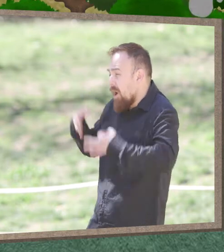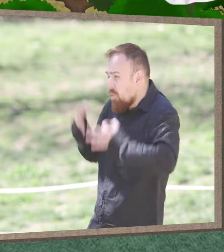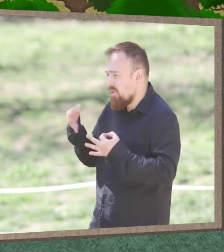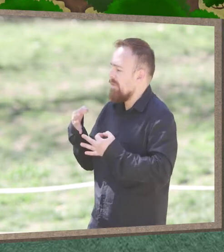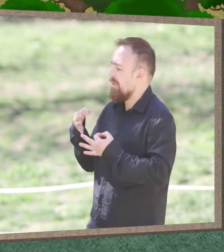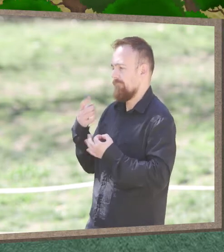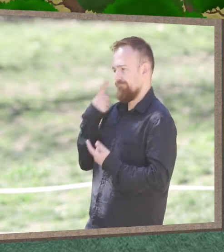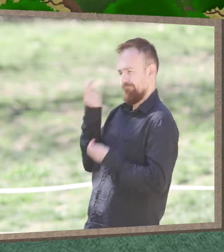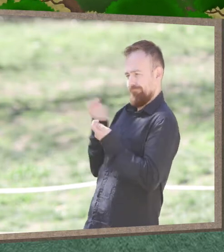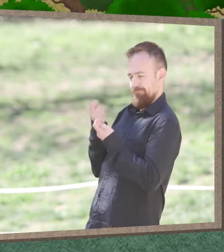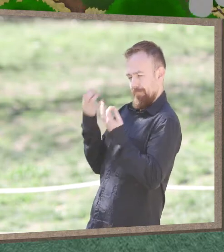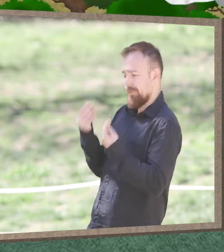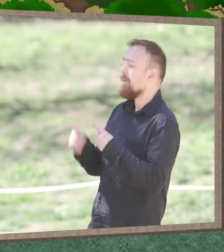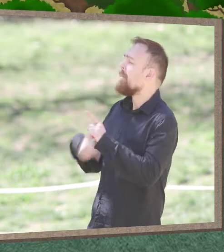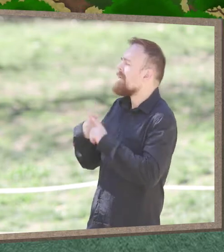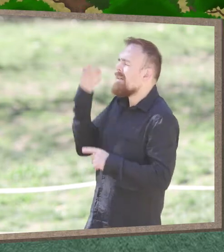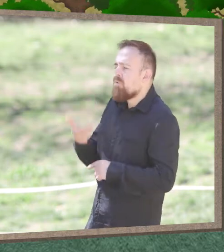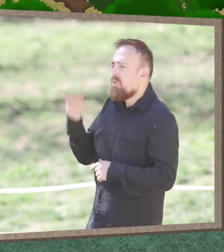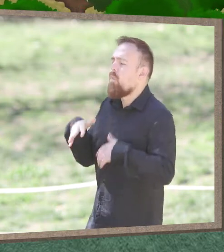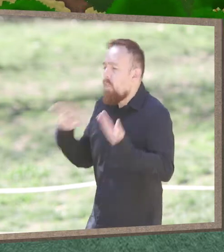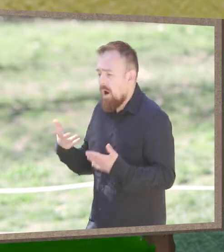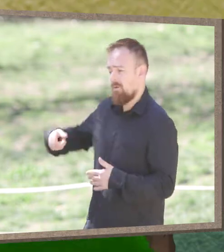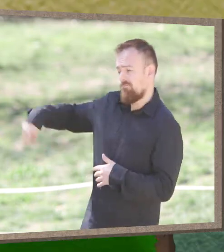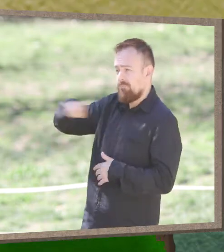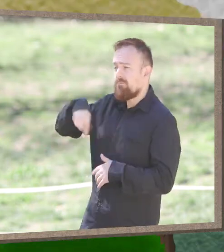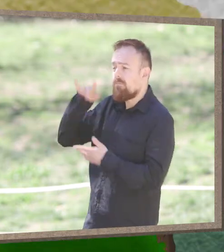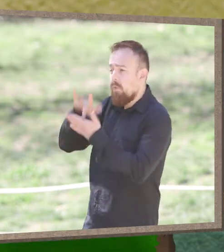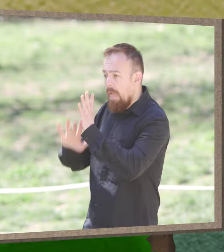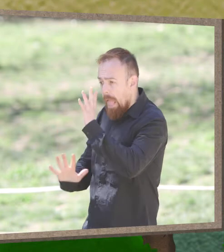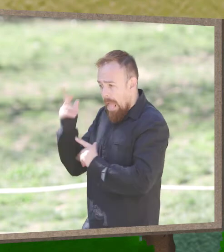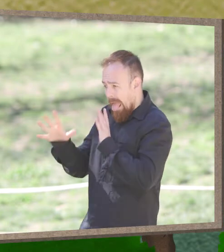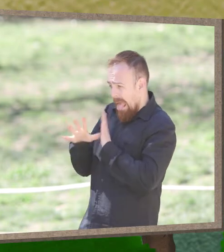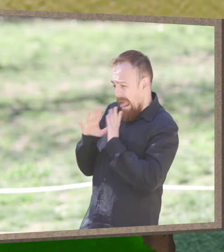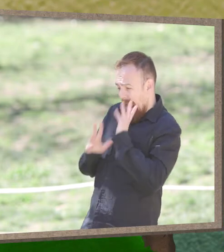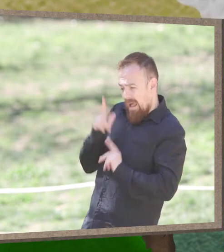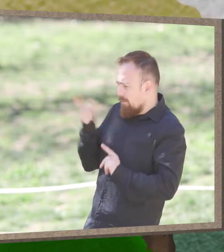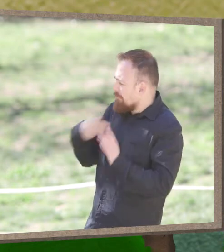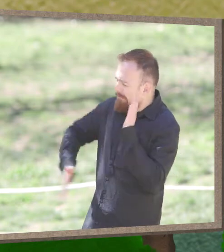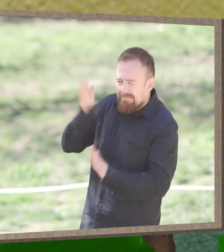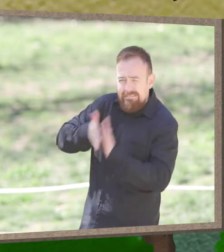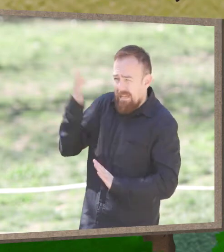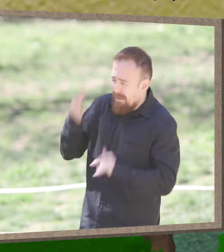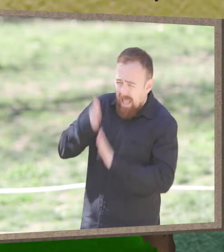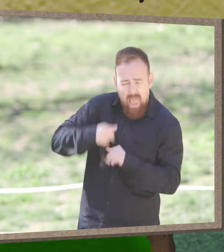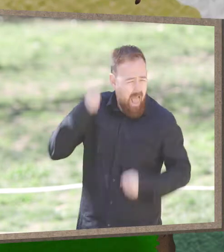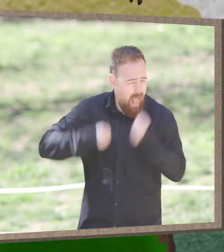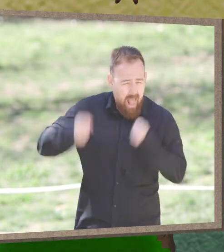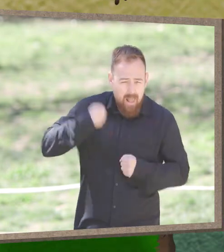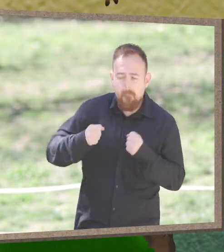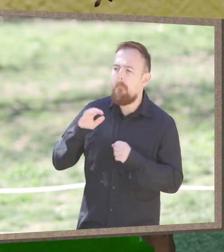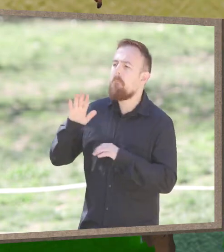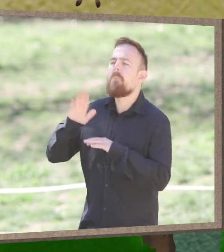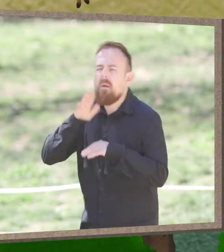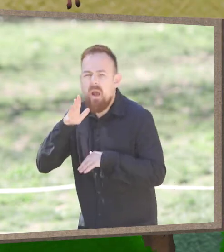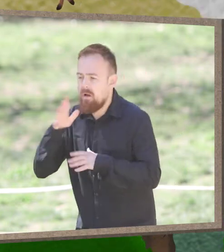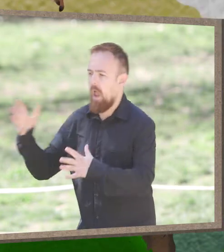seguridad, siempre es mejor tener el fuego por arriba que por debajo. Es por eso que debemos movernos de donde estamos para salir